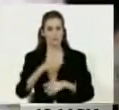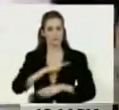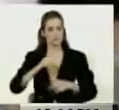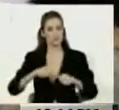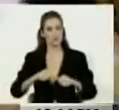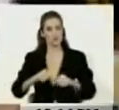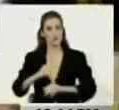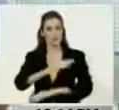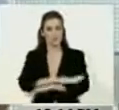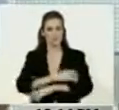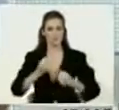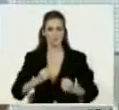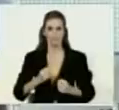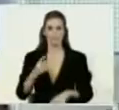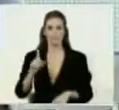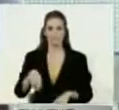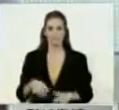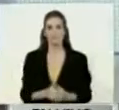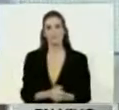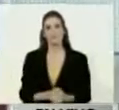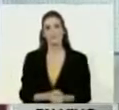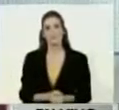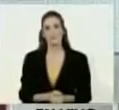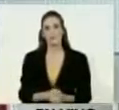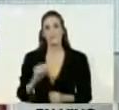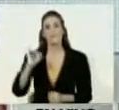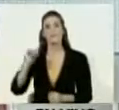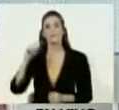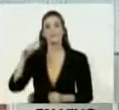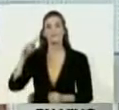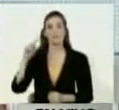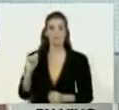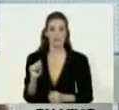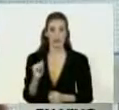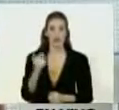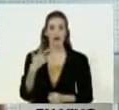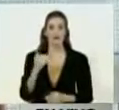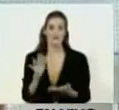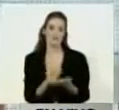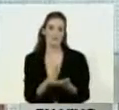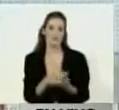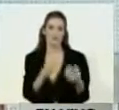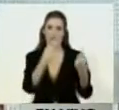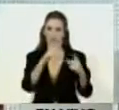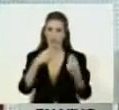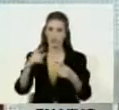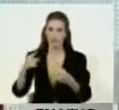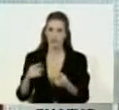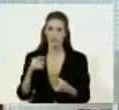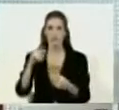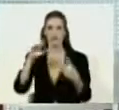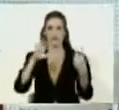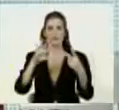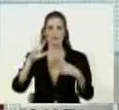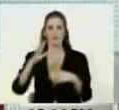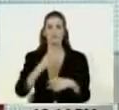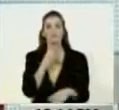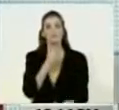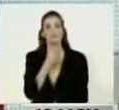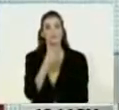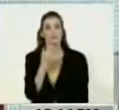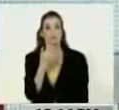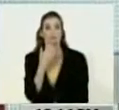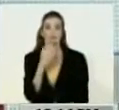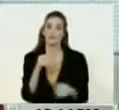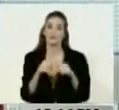de avanzar. Y Maisanta, tenemos a Maisanta, tenemos los libros, tenemos muchas cosas del 75. A mí me gustaría